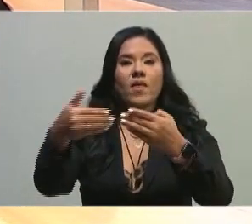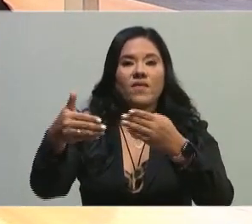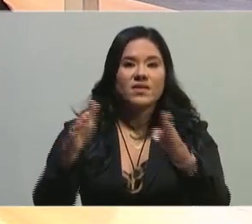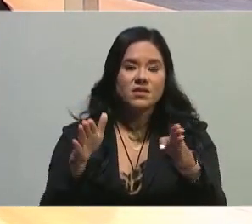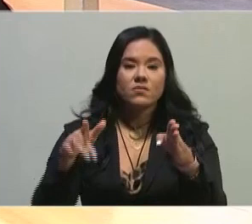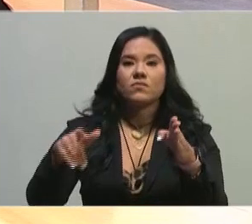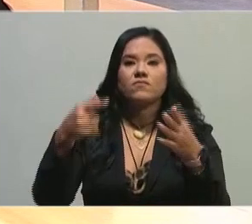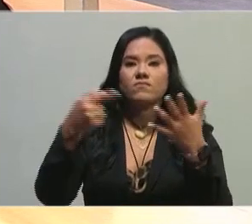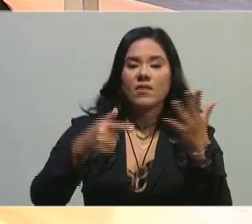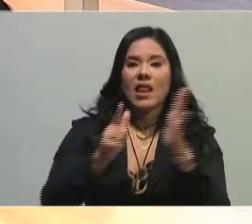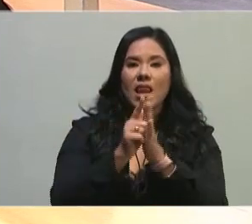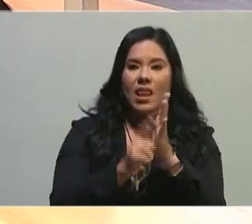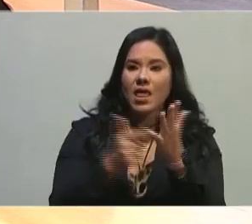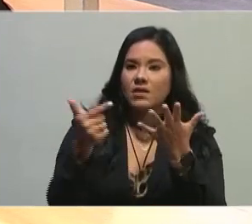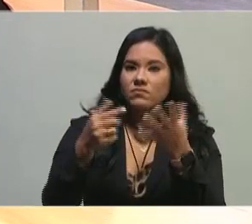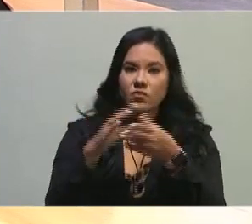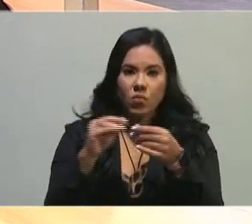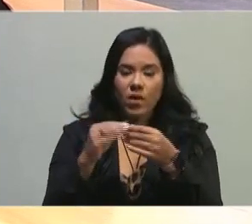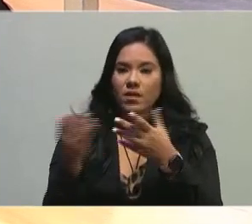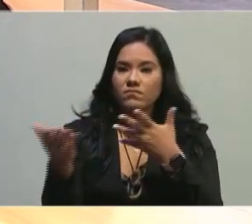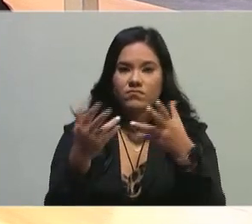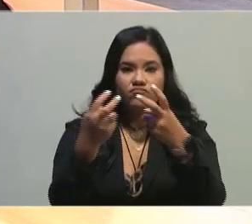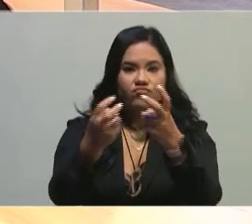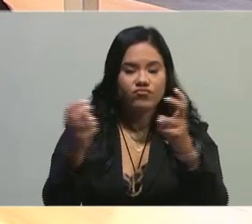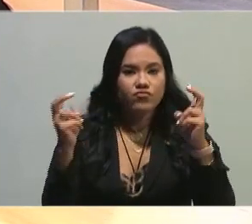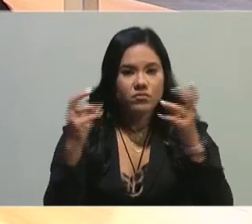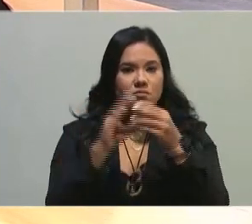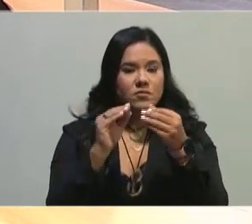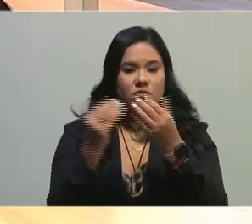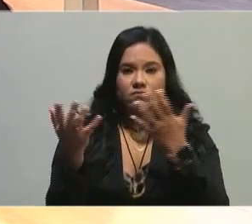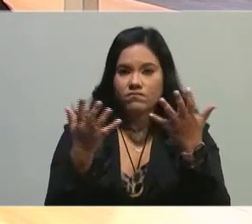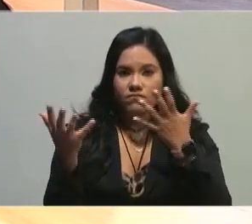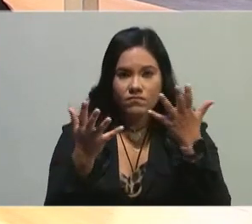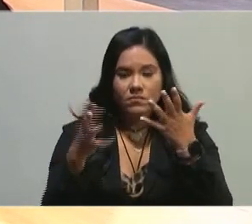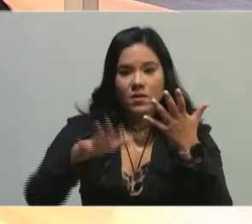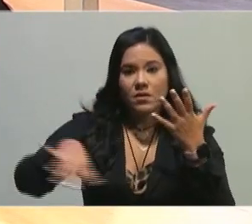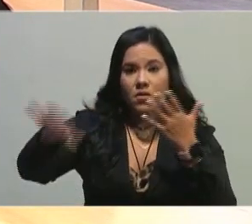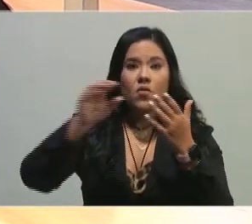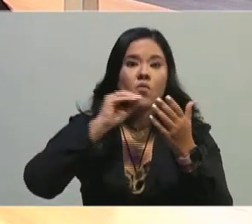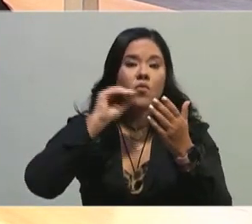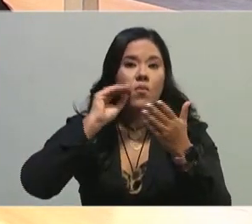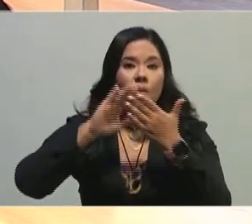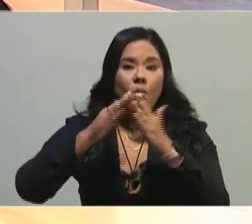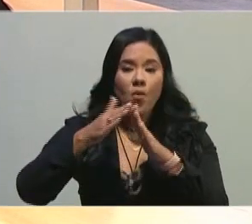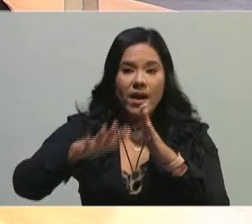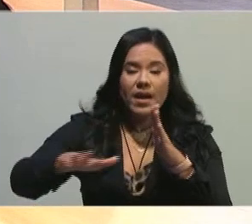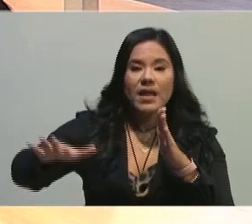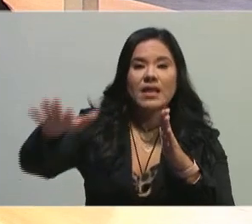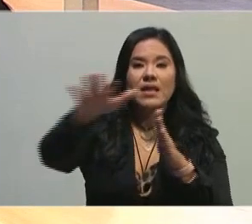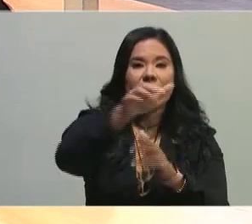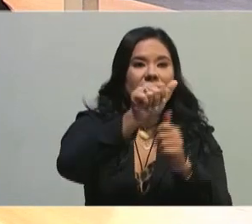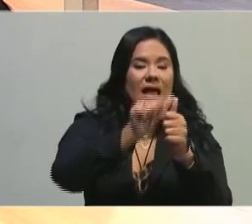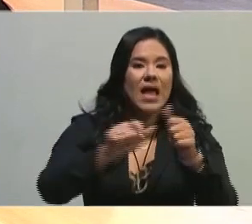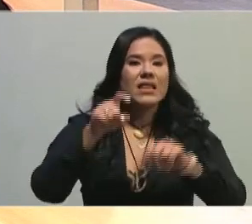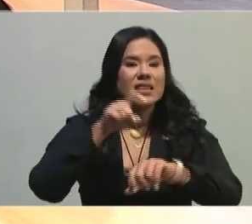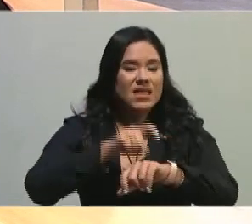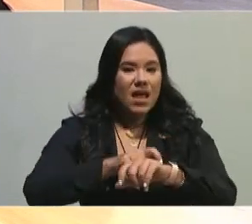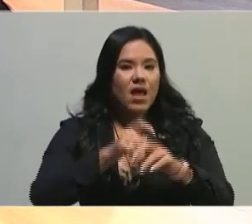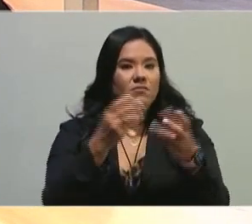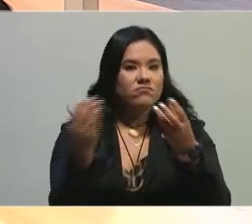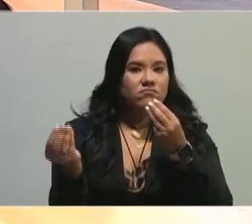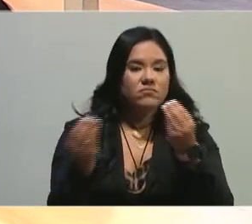electo por su comunidad o sea una representación de su comunidad que cada cierto tiempo los